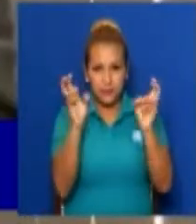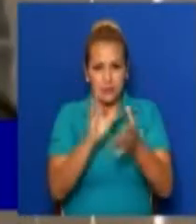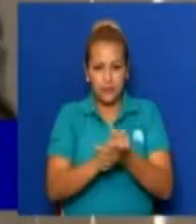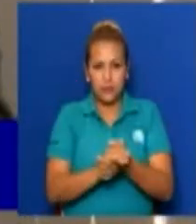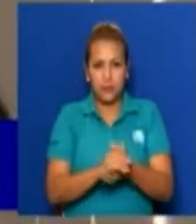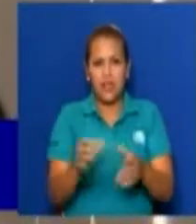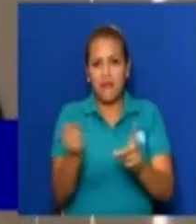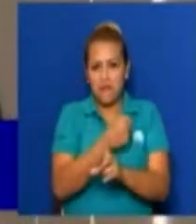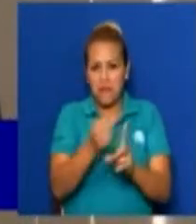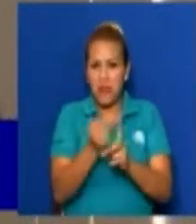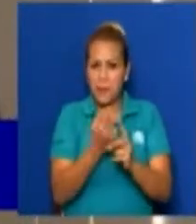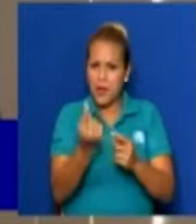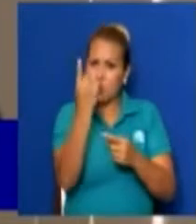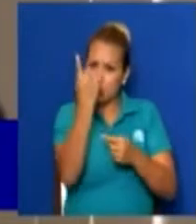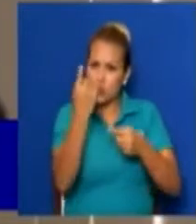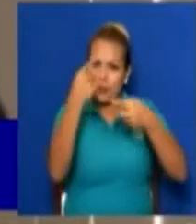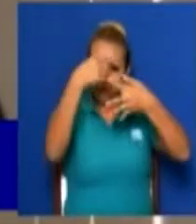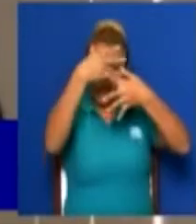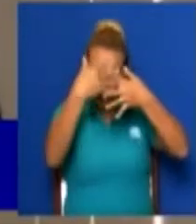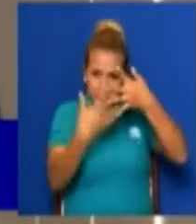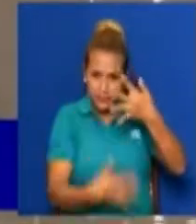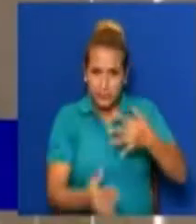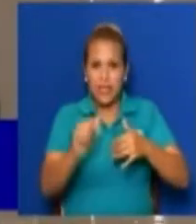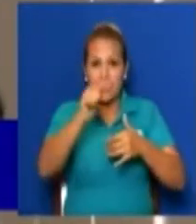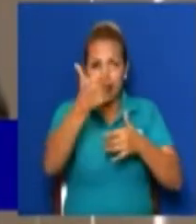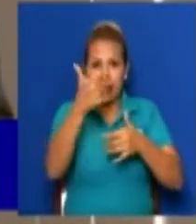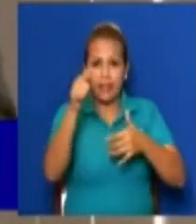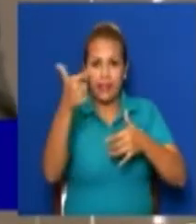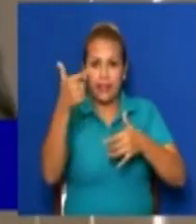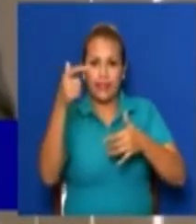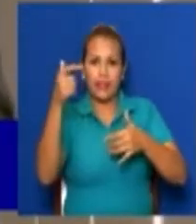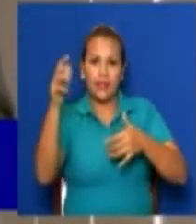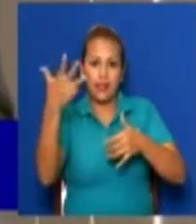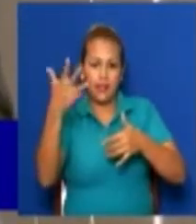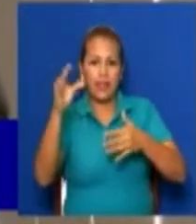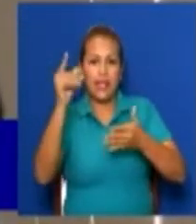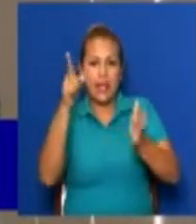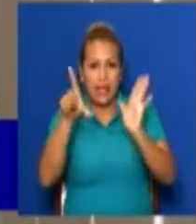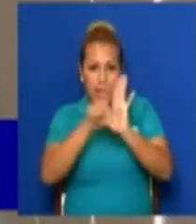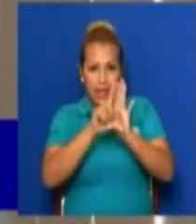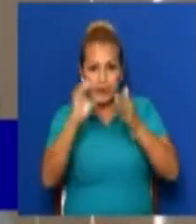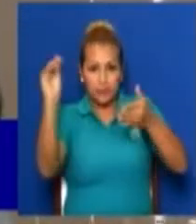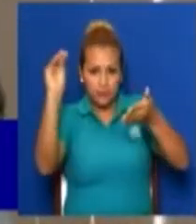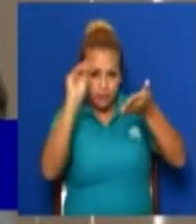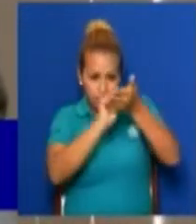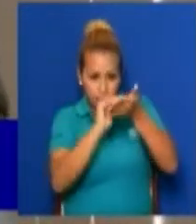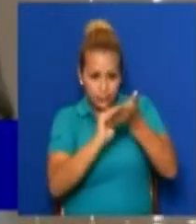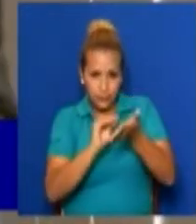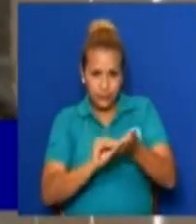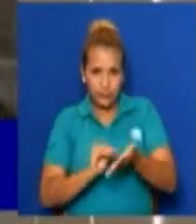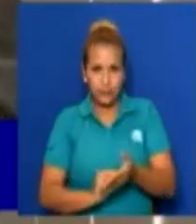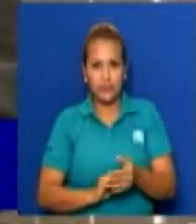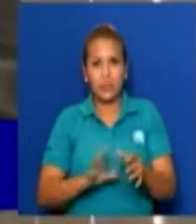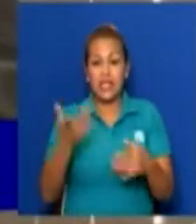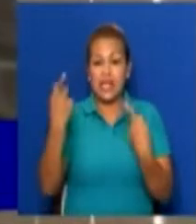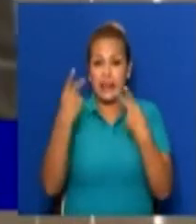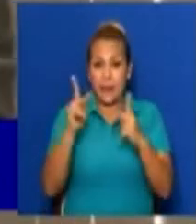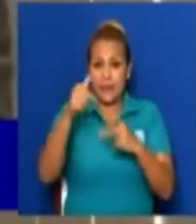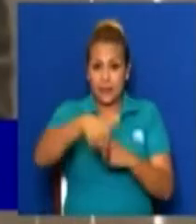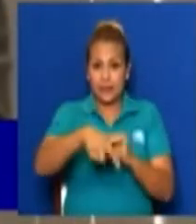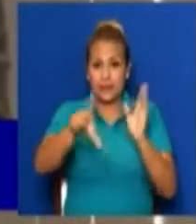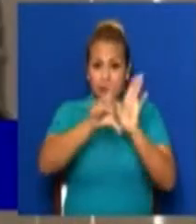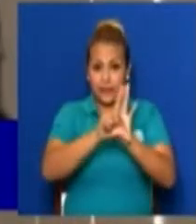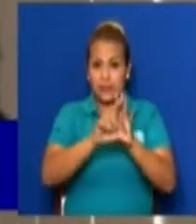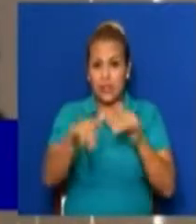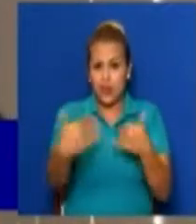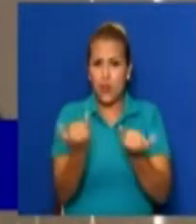es tan solamente un aspecto de la Ley 779. Un aspecto poco abordado es que esta ley prohíbe